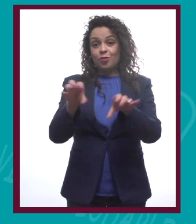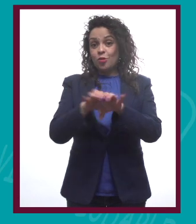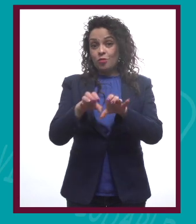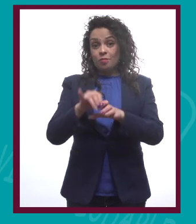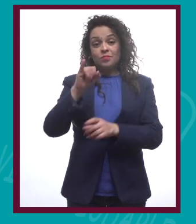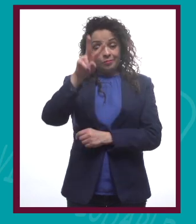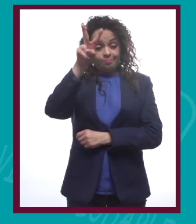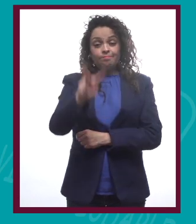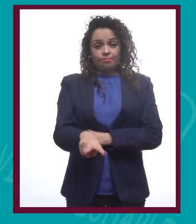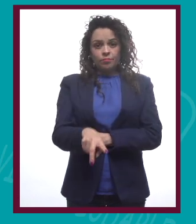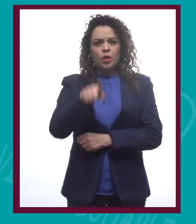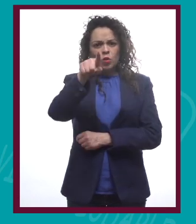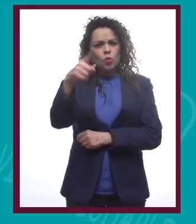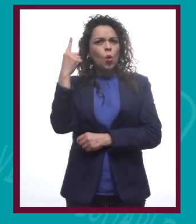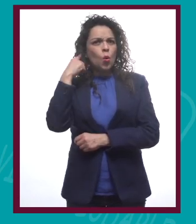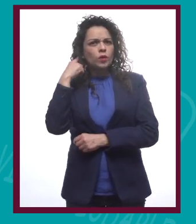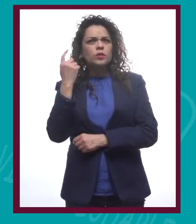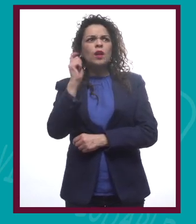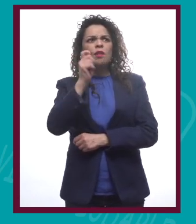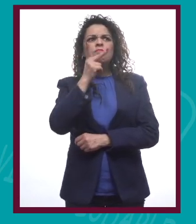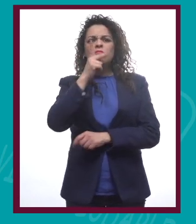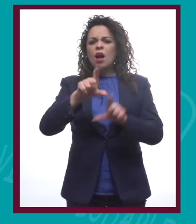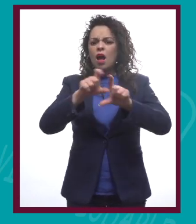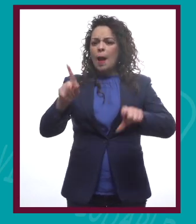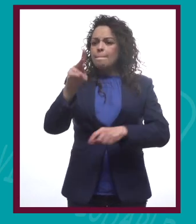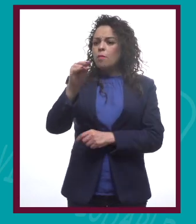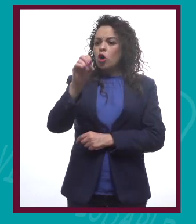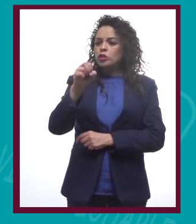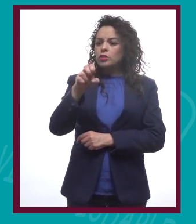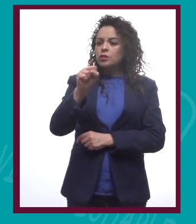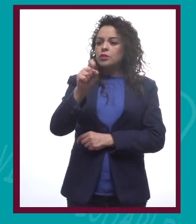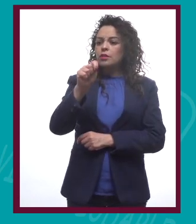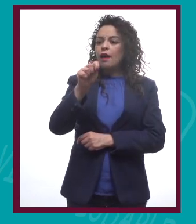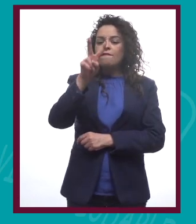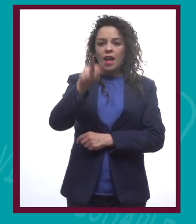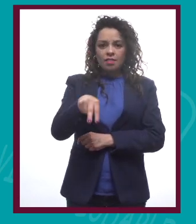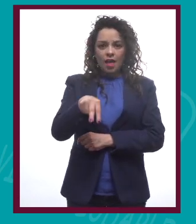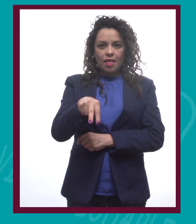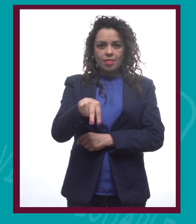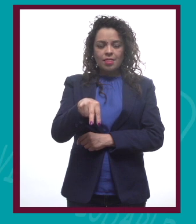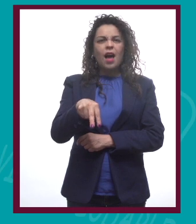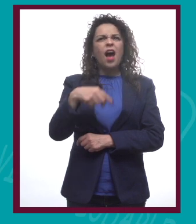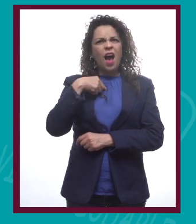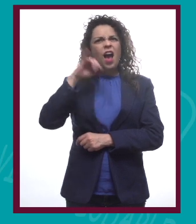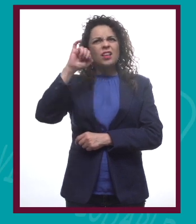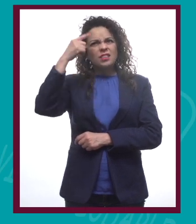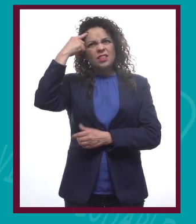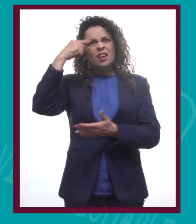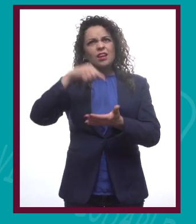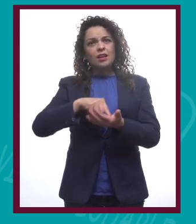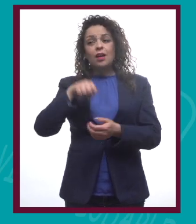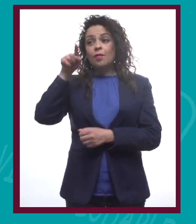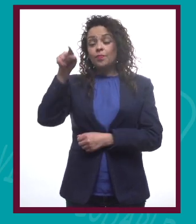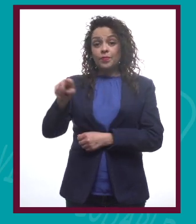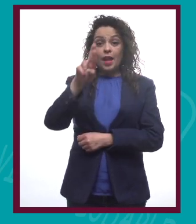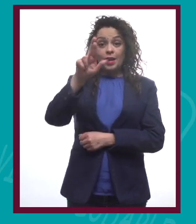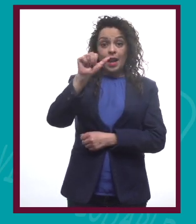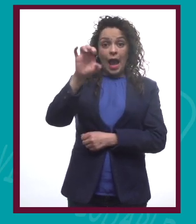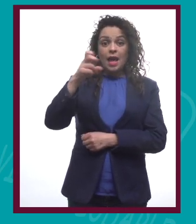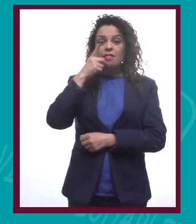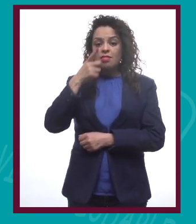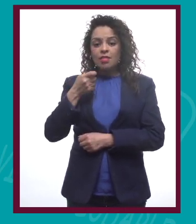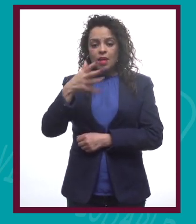una realidad. ¿Has escuchado el término posverdad? Creo que sí. ¿Me lo recuerdas? El diccionario de la